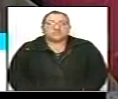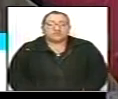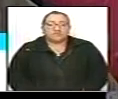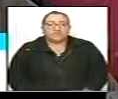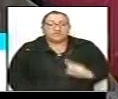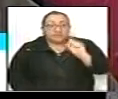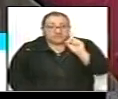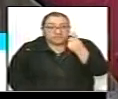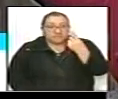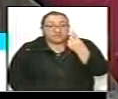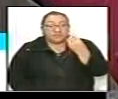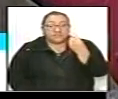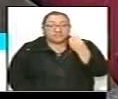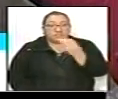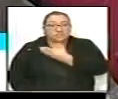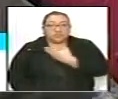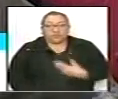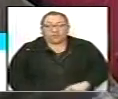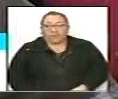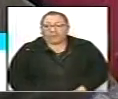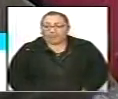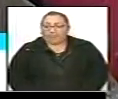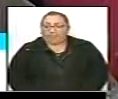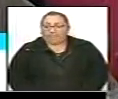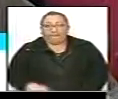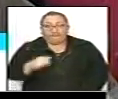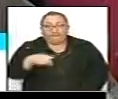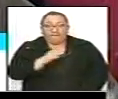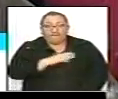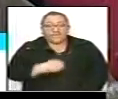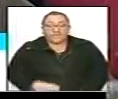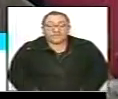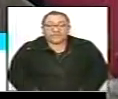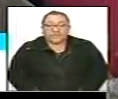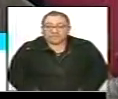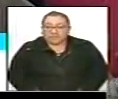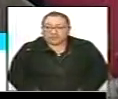La primera clarinada de cómo el presidente de la República y este gobierno